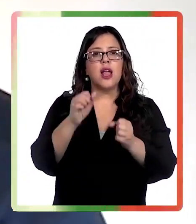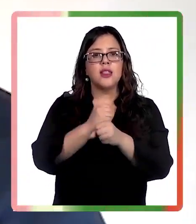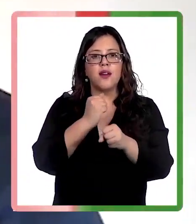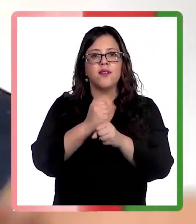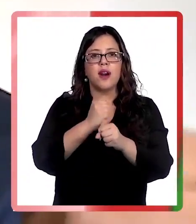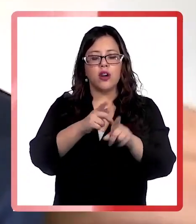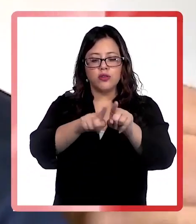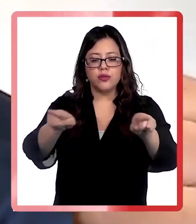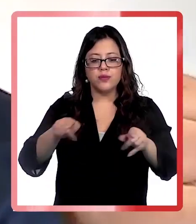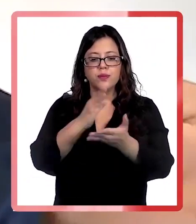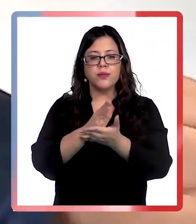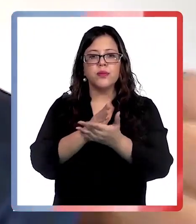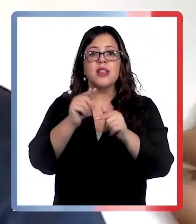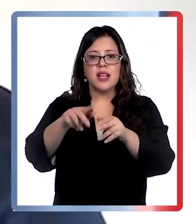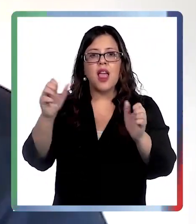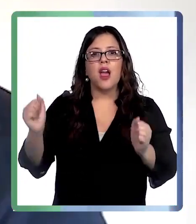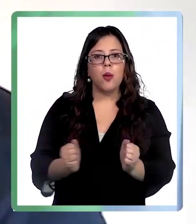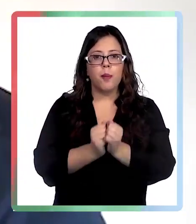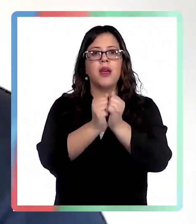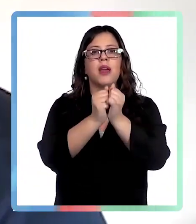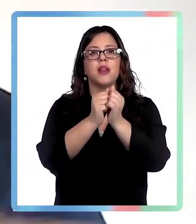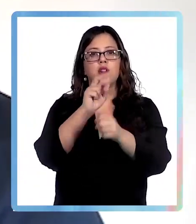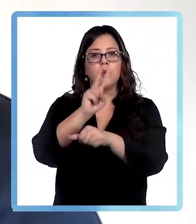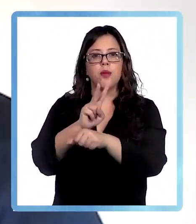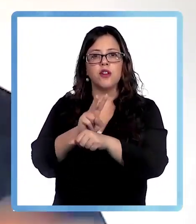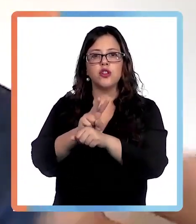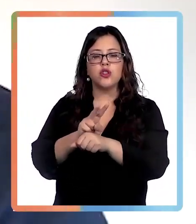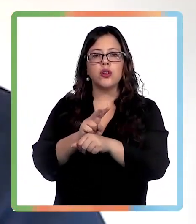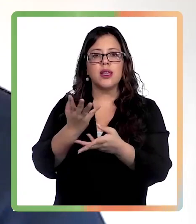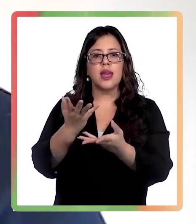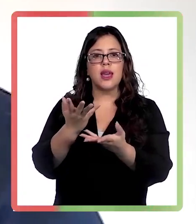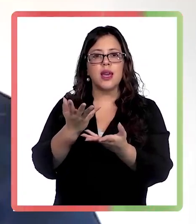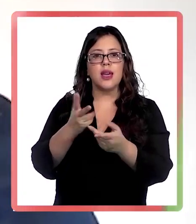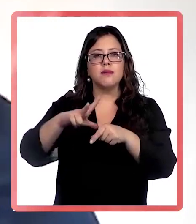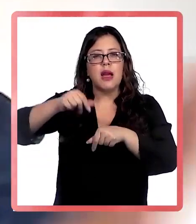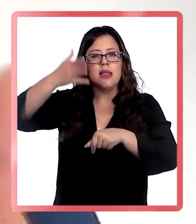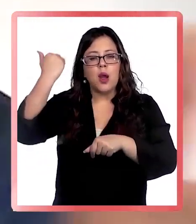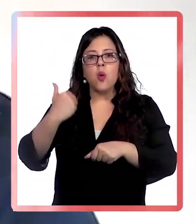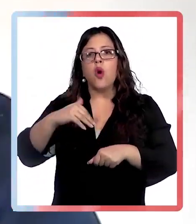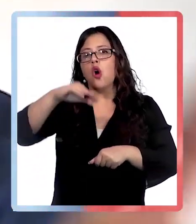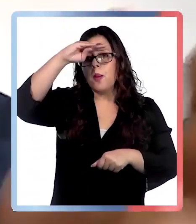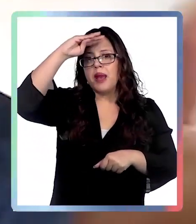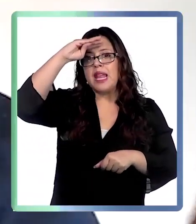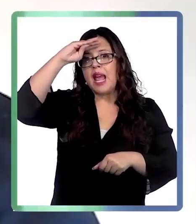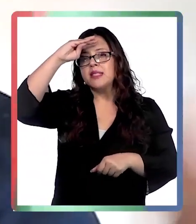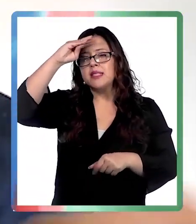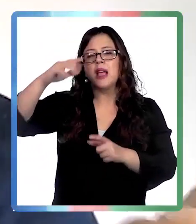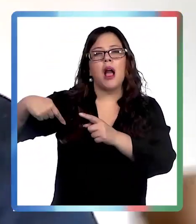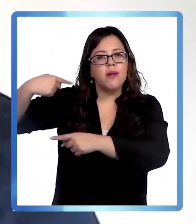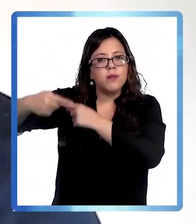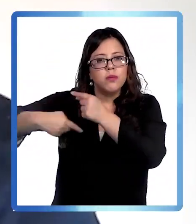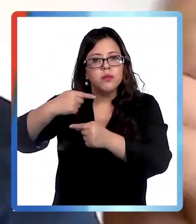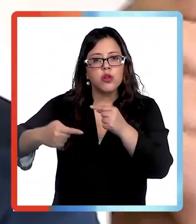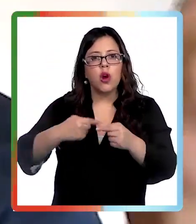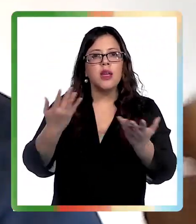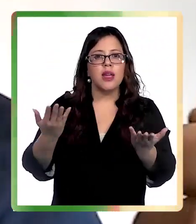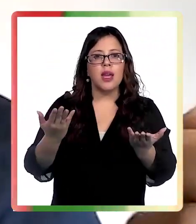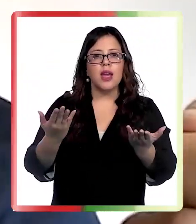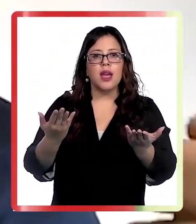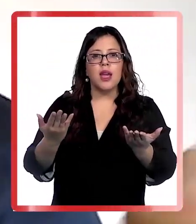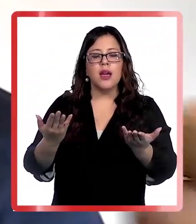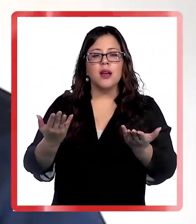profesores mentores, con profesores que cuentan con más experiencia y trayectoria, a modo de inducción, por los 2 o 3 primeros años en la cual